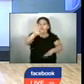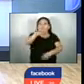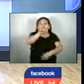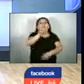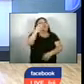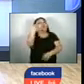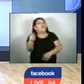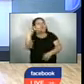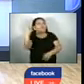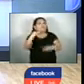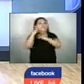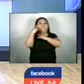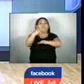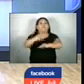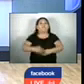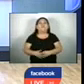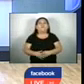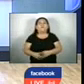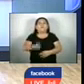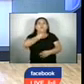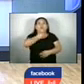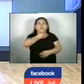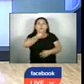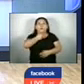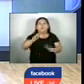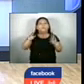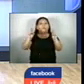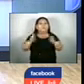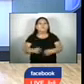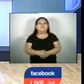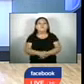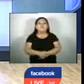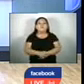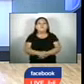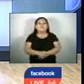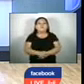tu reporte, Rocío. Nosotros seguimos con más noticias en Noticiero 8.